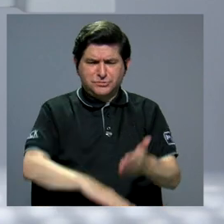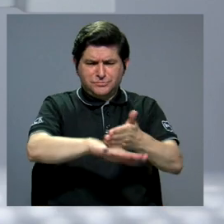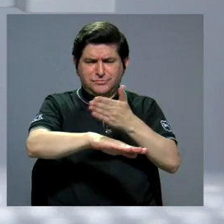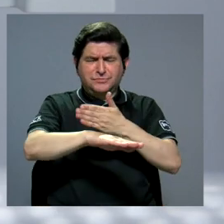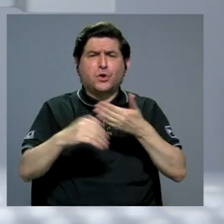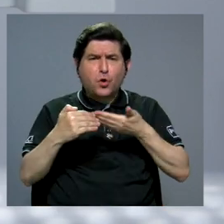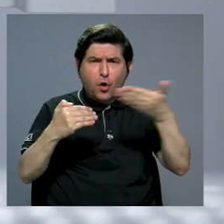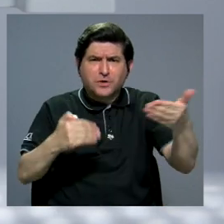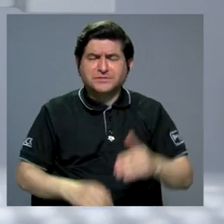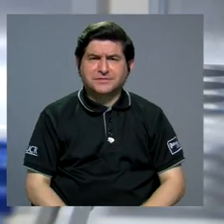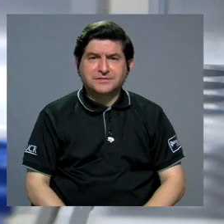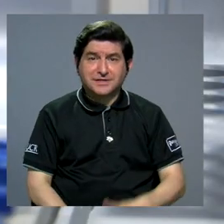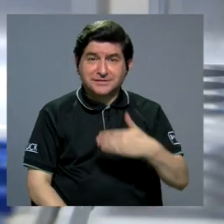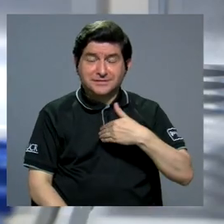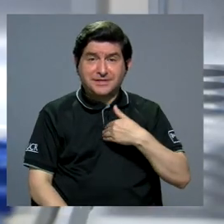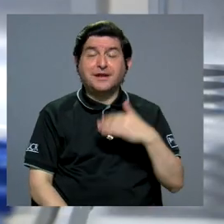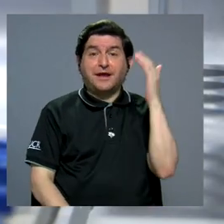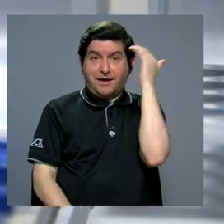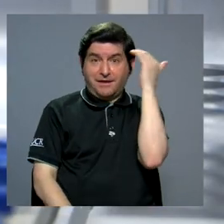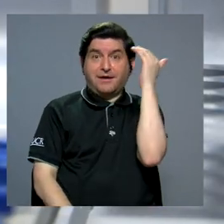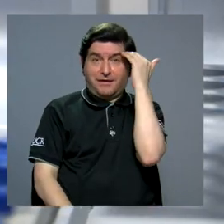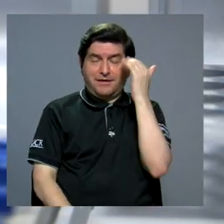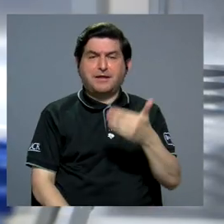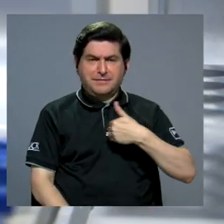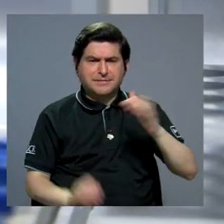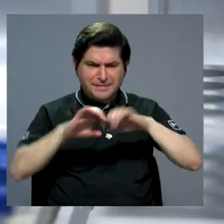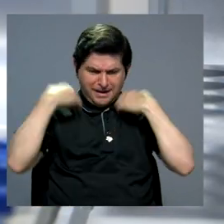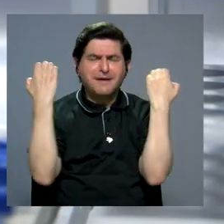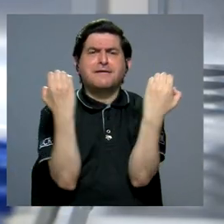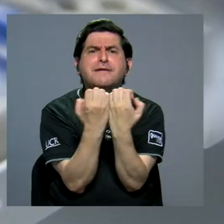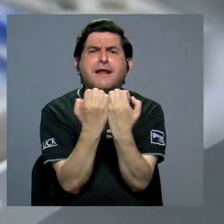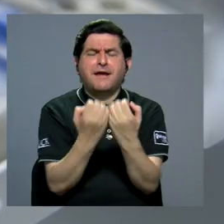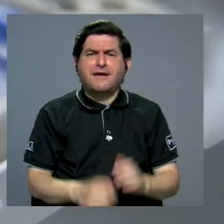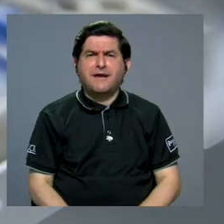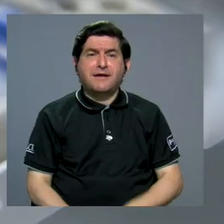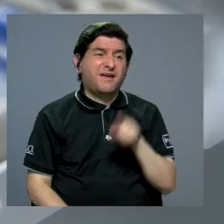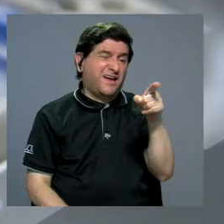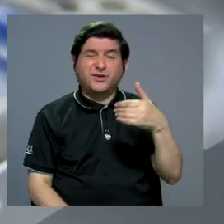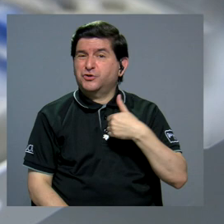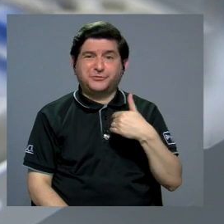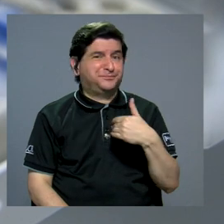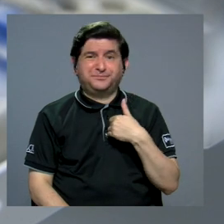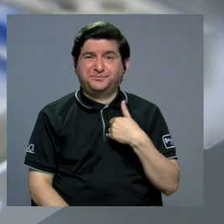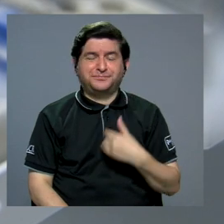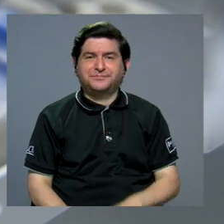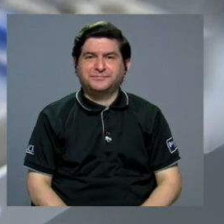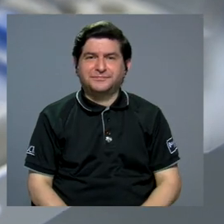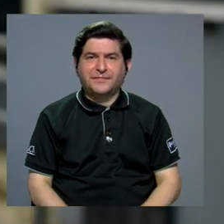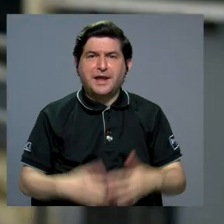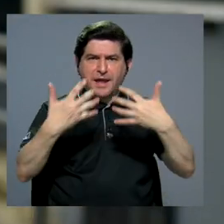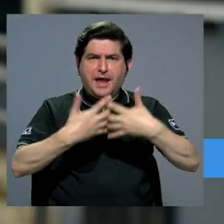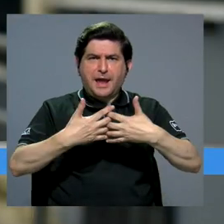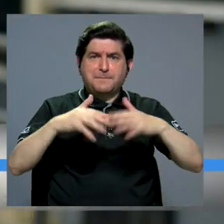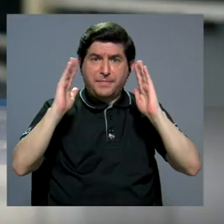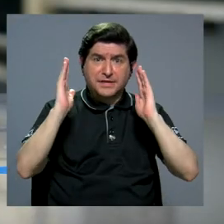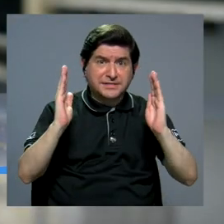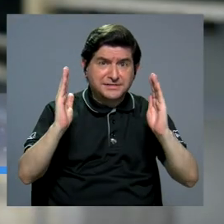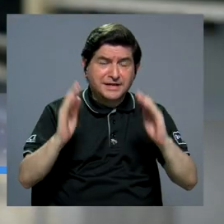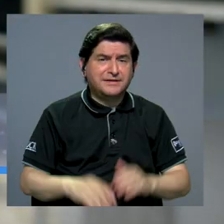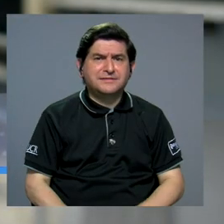que hagan mejor sus cosas. Bueno, tenemos el conocimiento, tenemos equipo con que no cuentan. Empresas